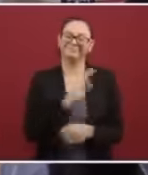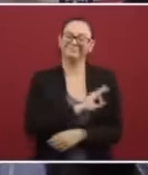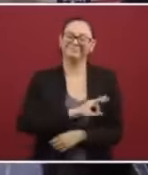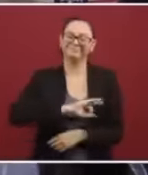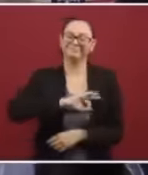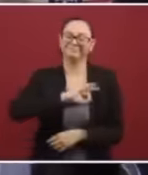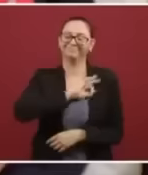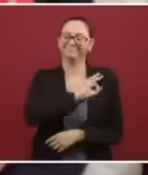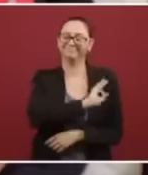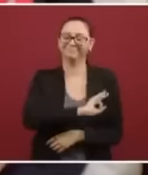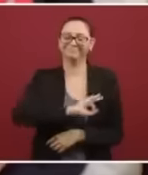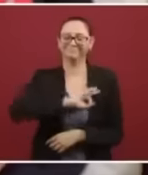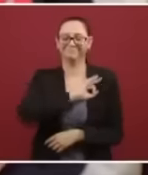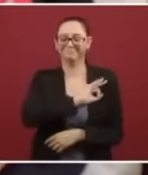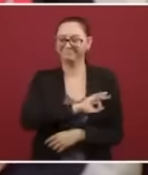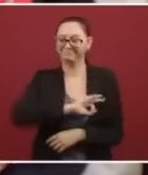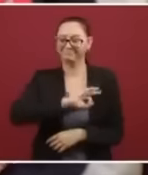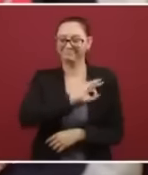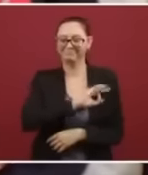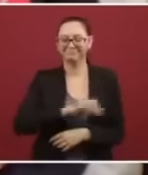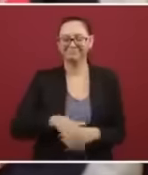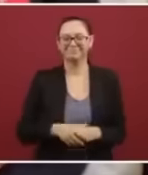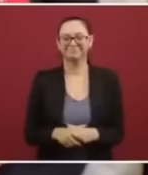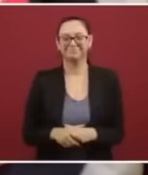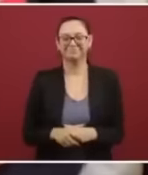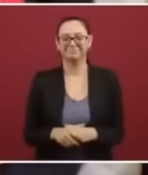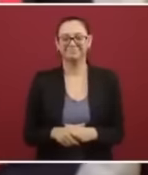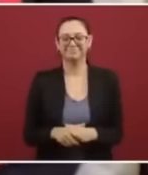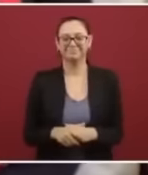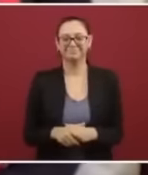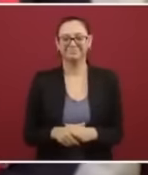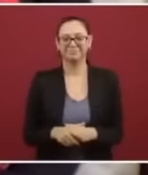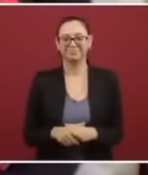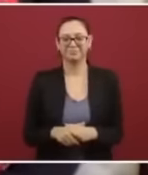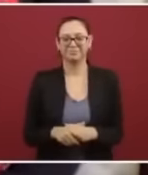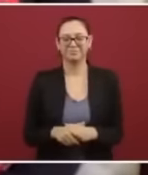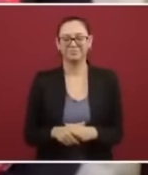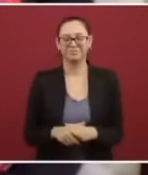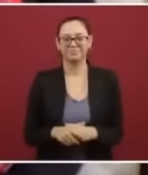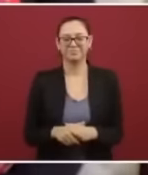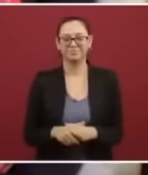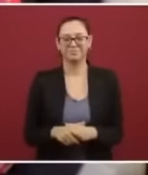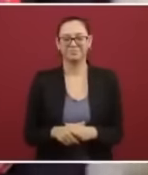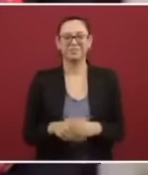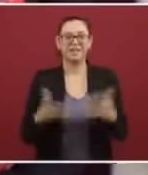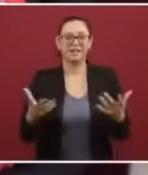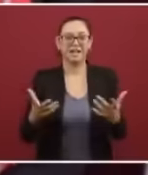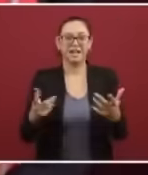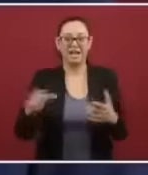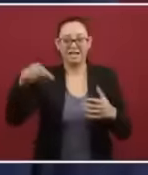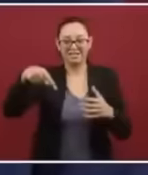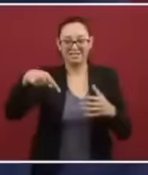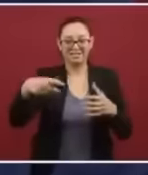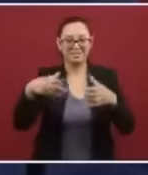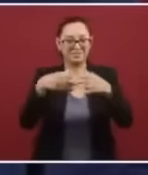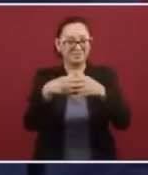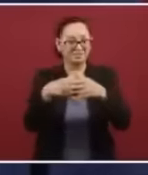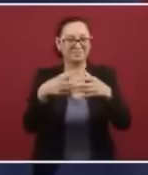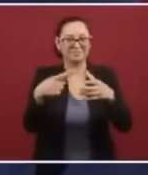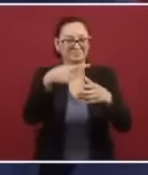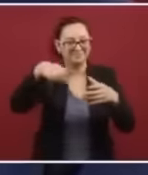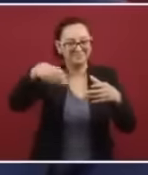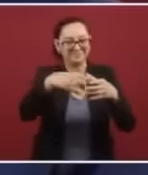felicidades. Si alguna de las mamás de este ramillete de